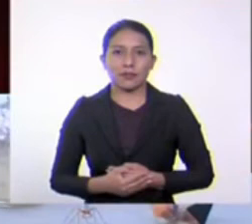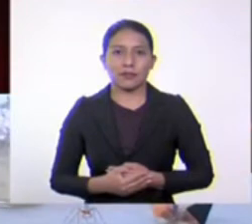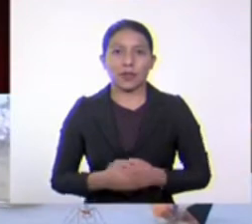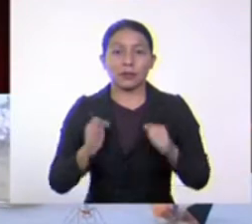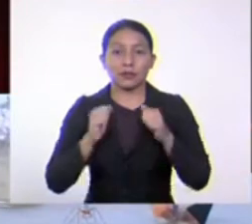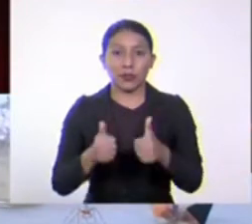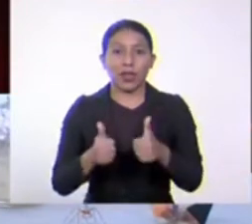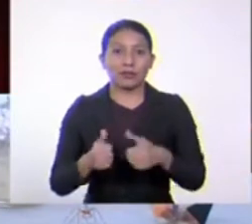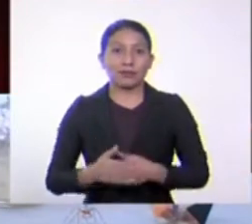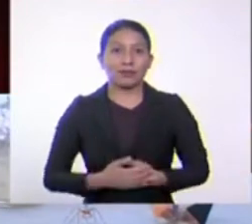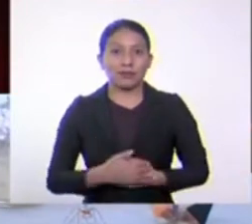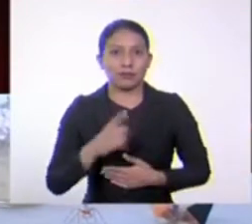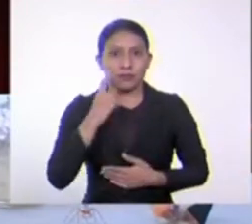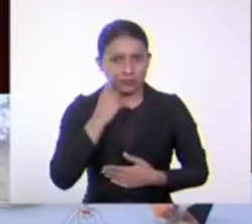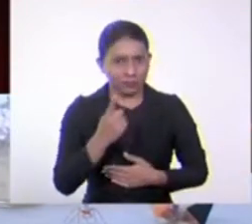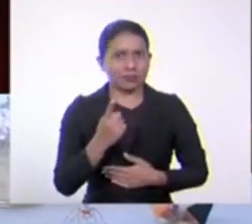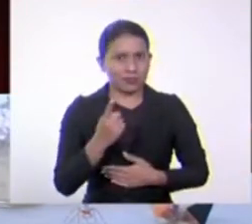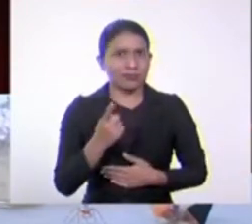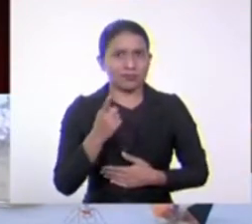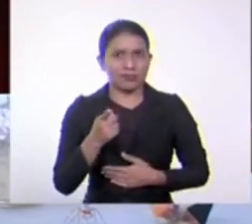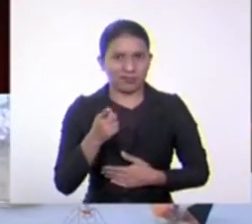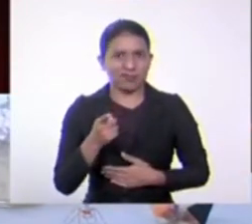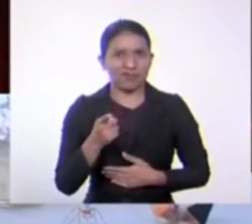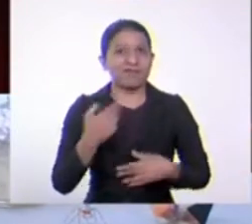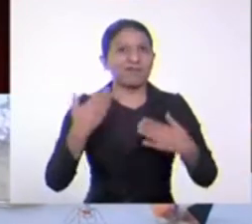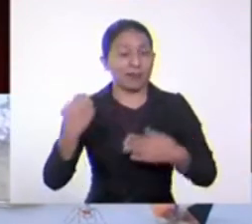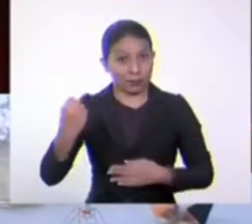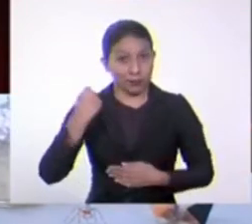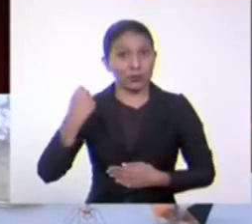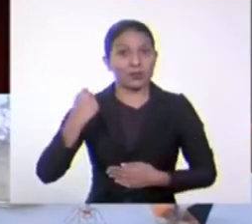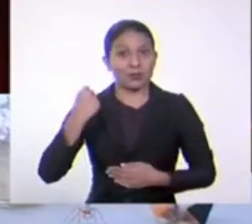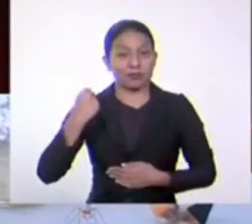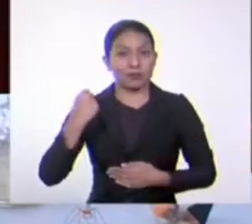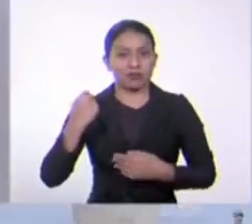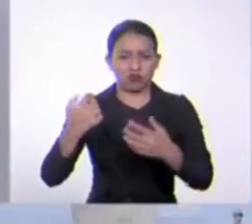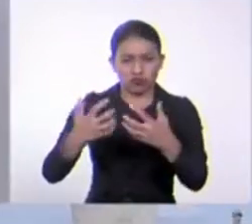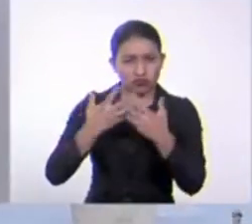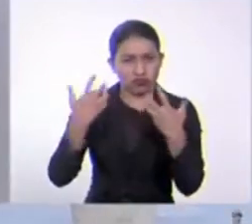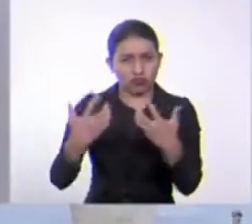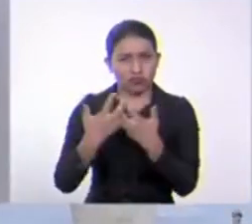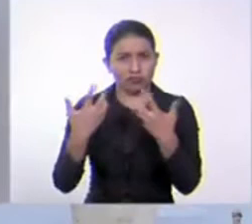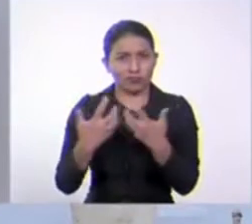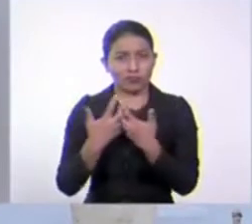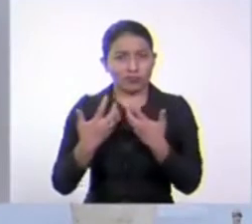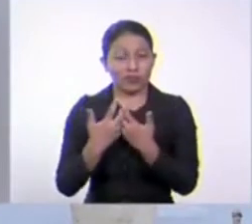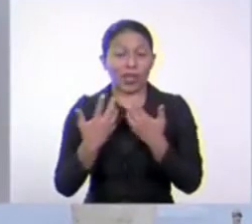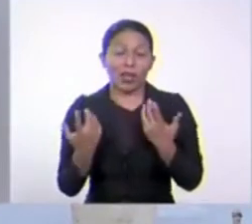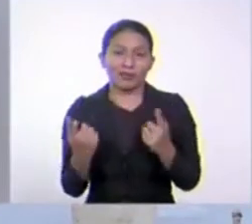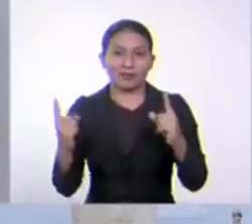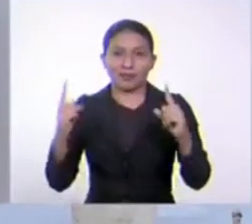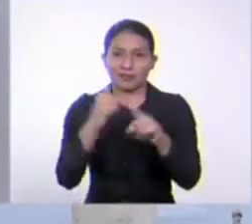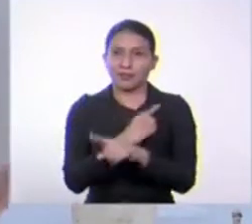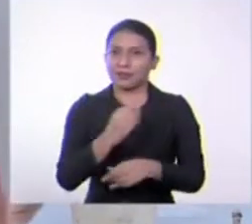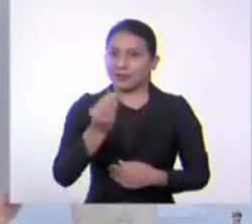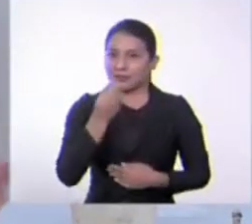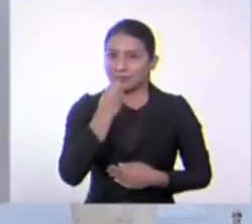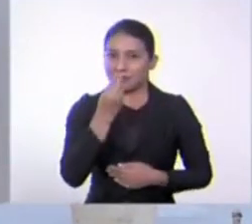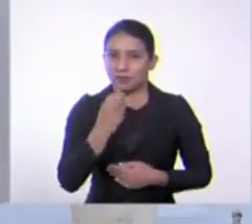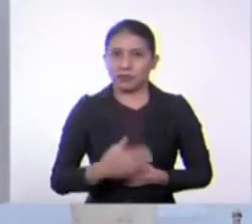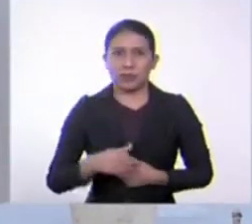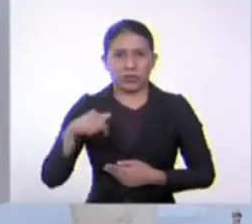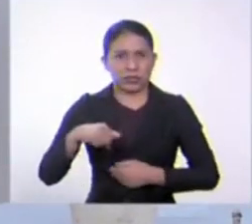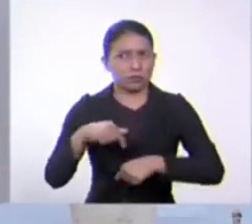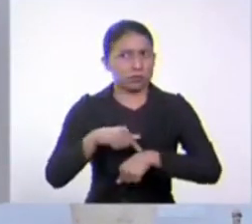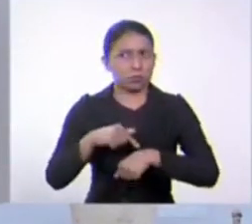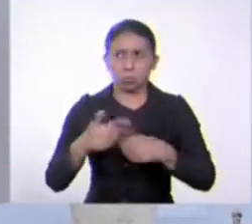Bueno, hemos visto entonces que las bacterias tienen importancia tanto en investigación como en la transformación de alimentos. Y hasta ahora